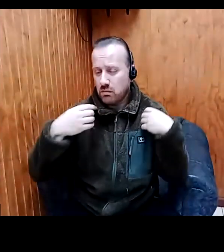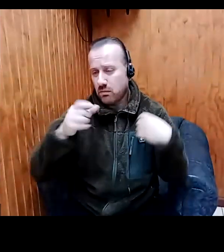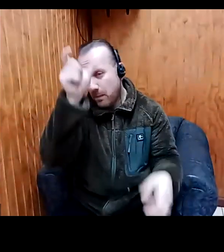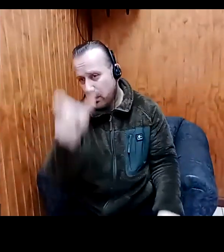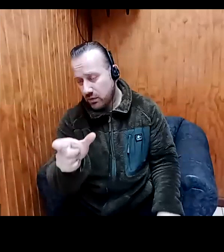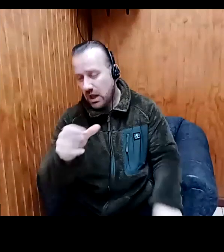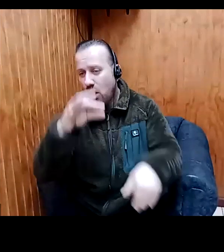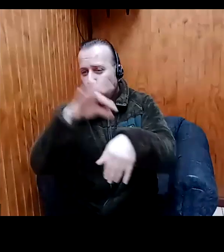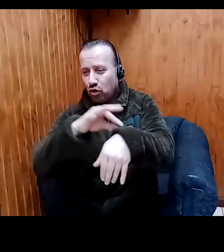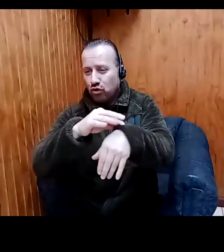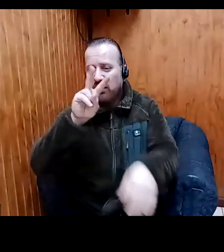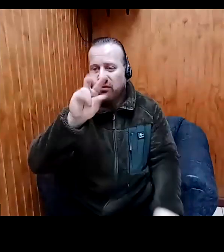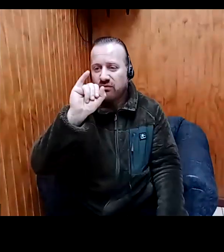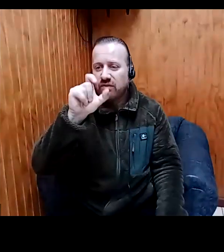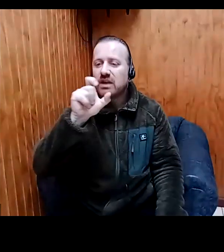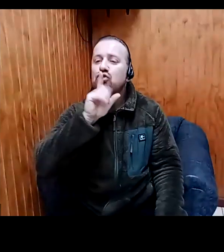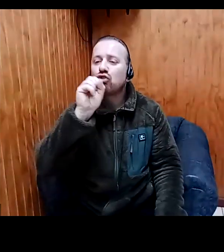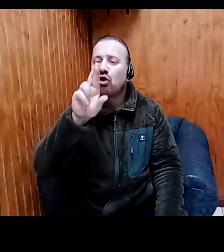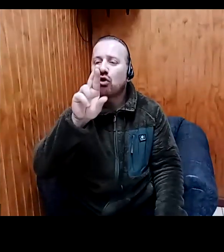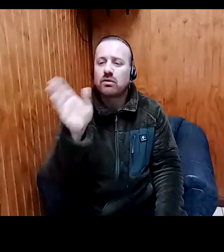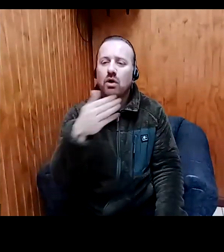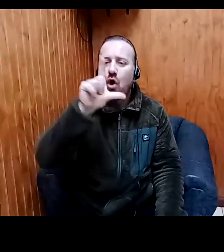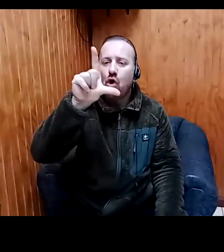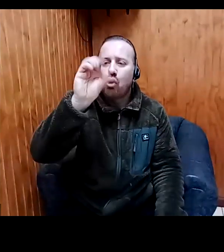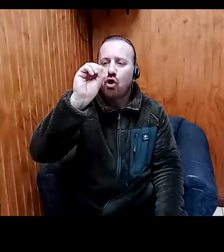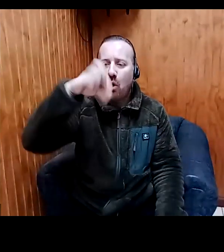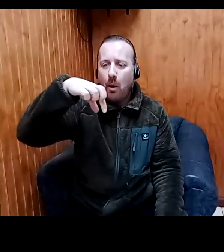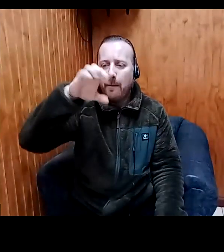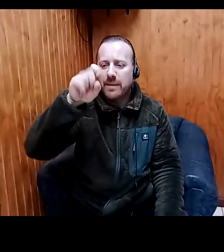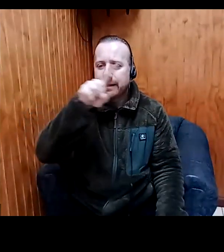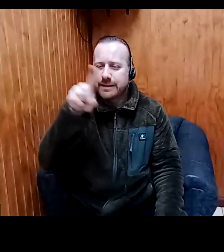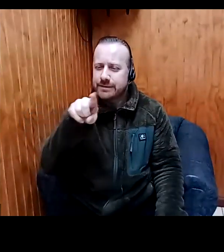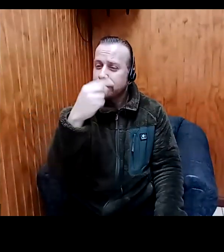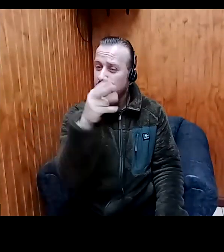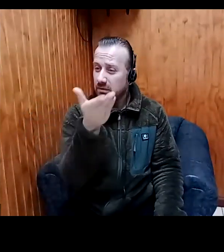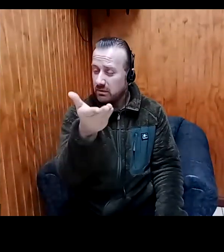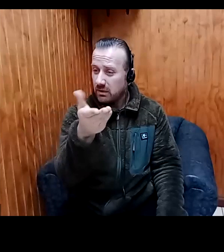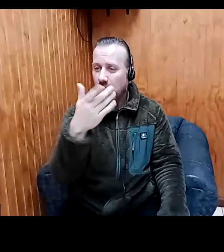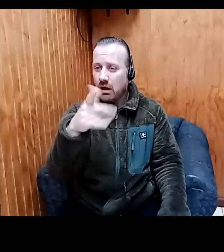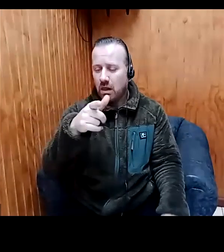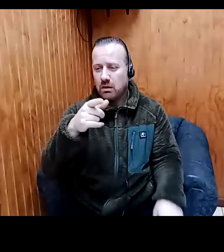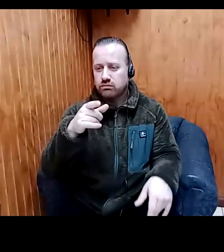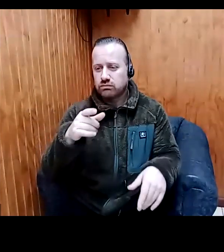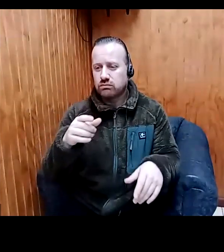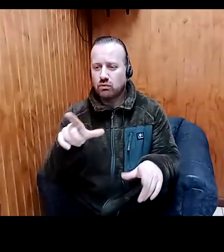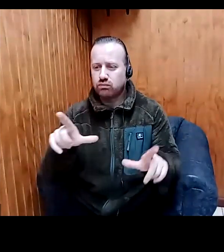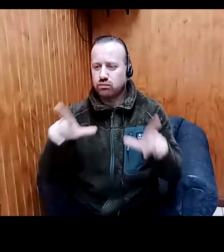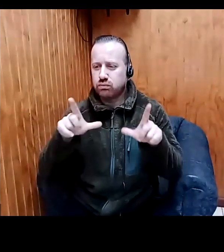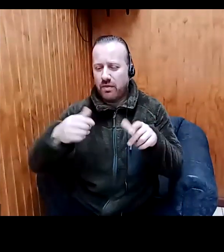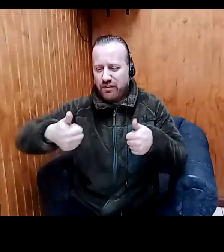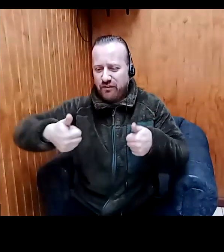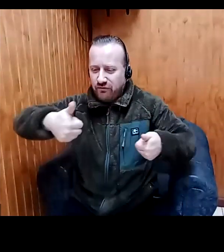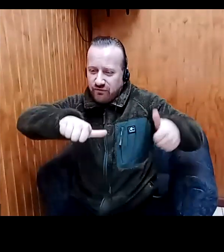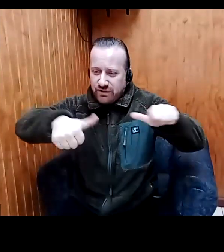Víctor López Simón. El doctor López Simón es licenciado en física y doctor en didáctica de